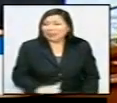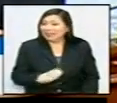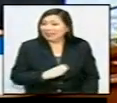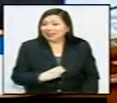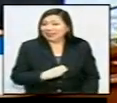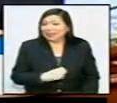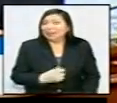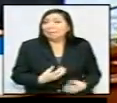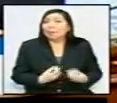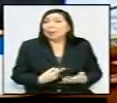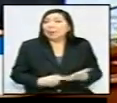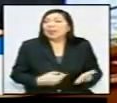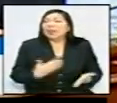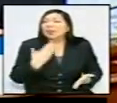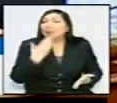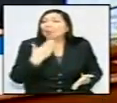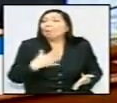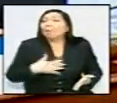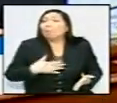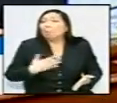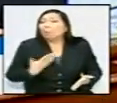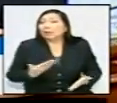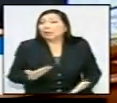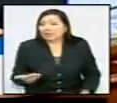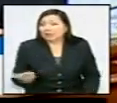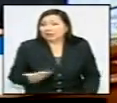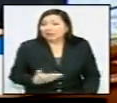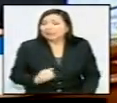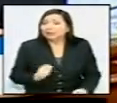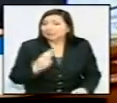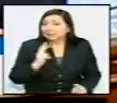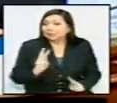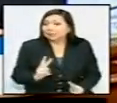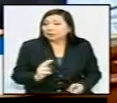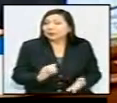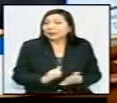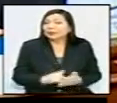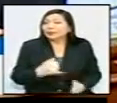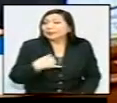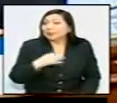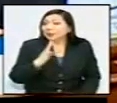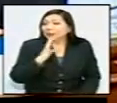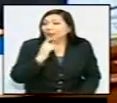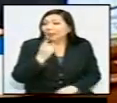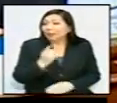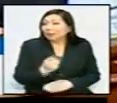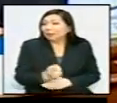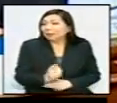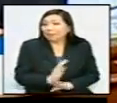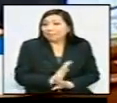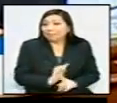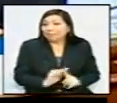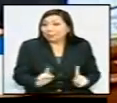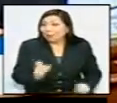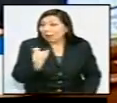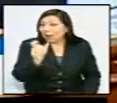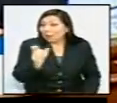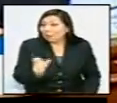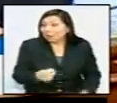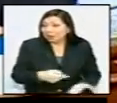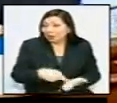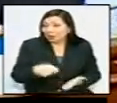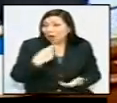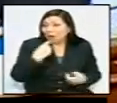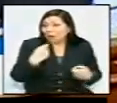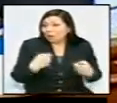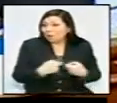la comisión de ética, porque quién puede, solamente se han fijado lo que dijo el denunciante, pero la persona que mandó el